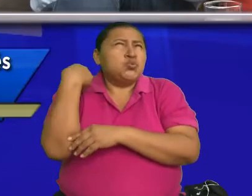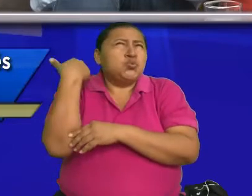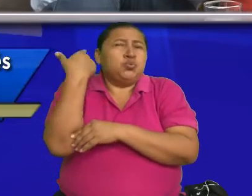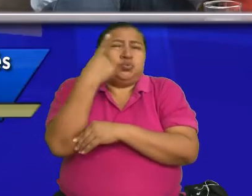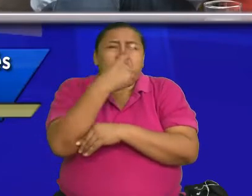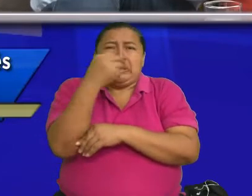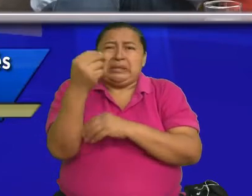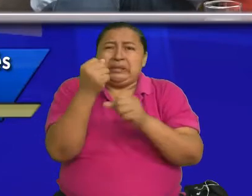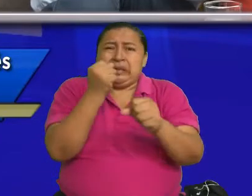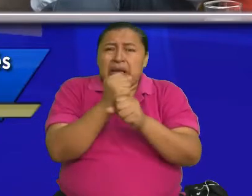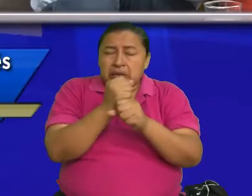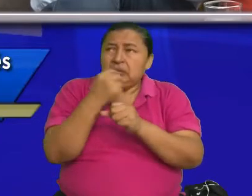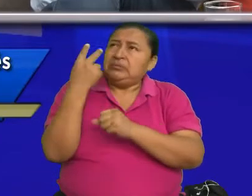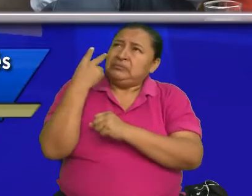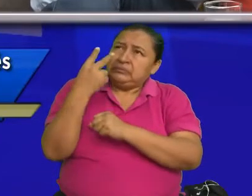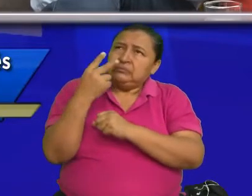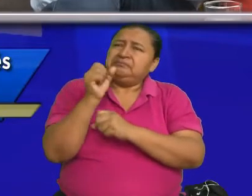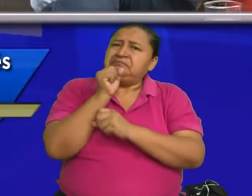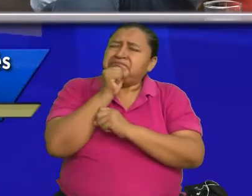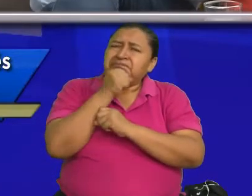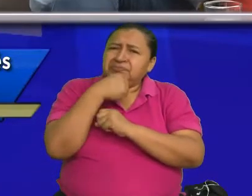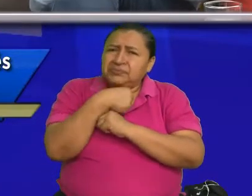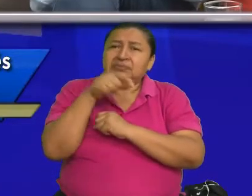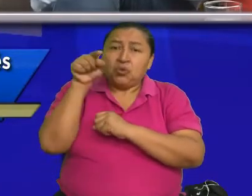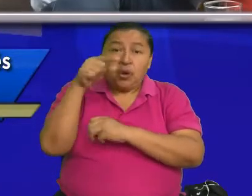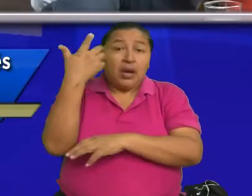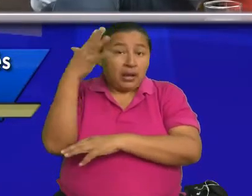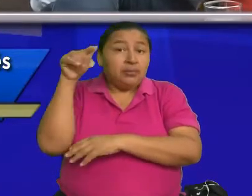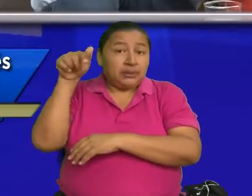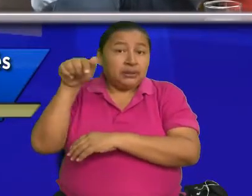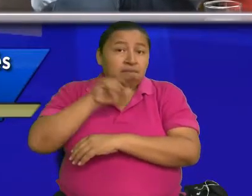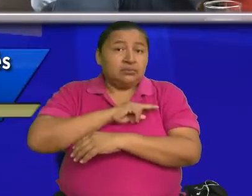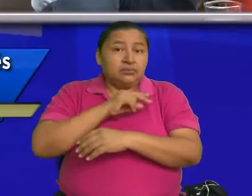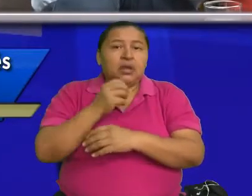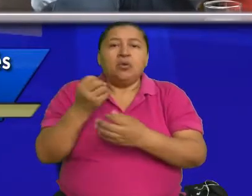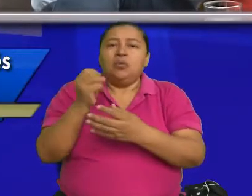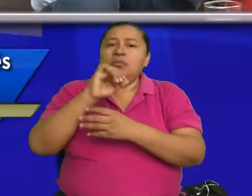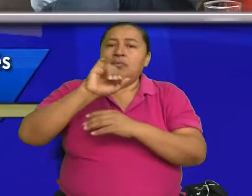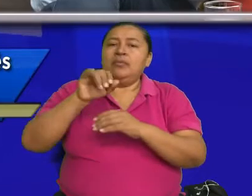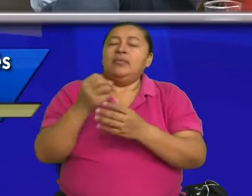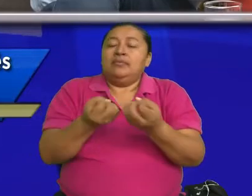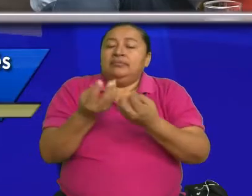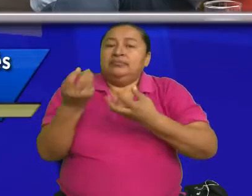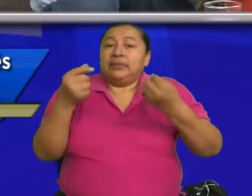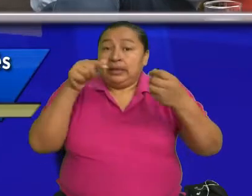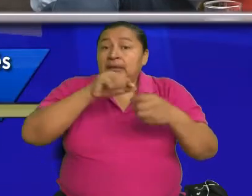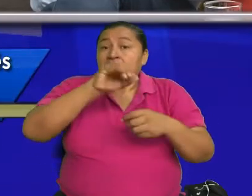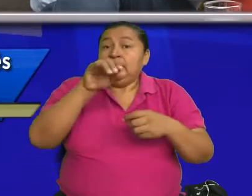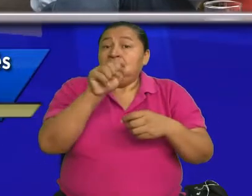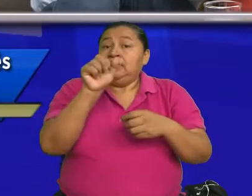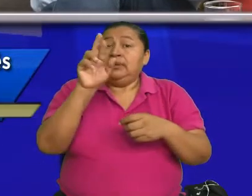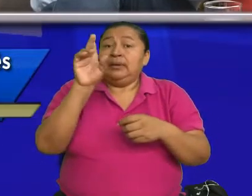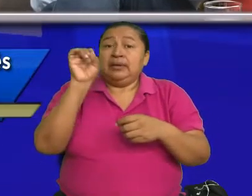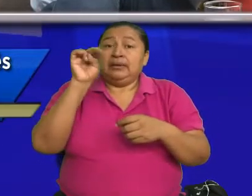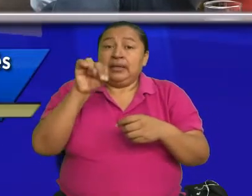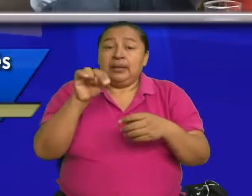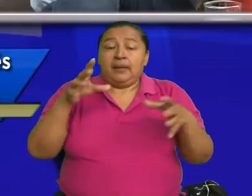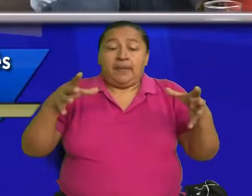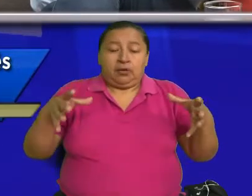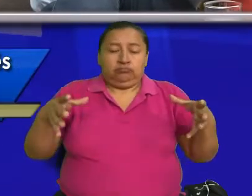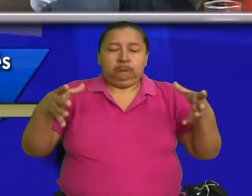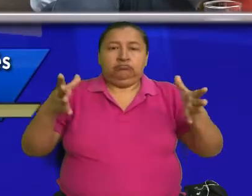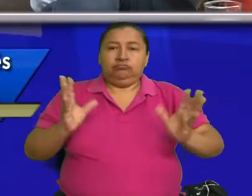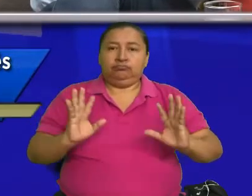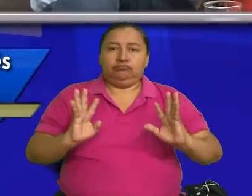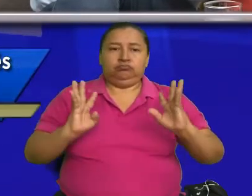hombre, interesantísimo. Los árboles que están allí, sí, es un jardín prácticamente. Sí, claro. Y con un templo